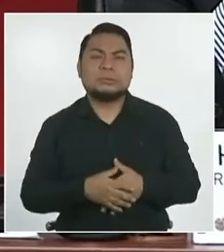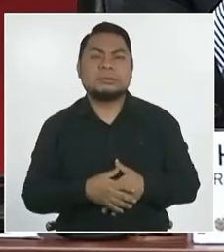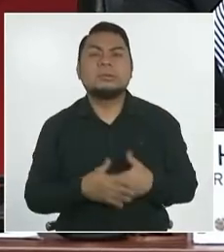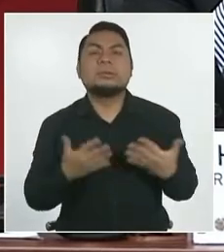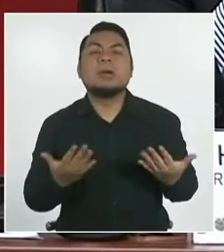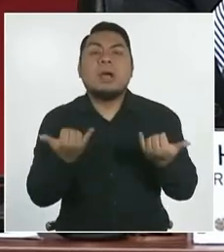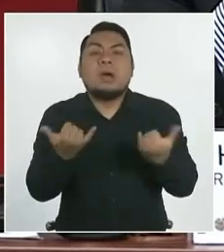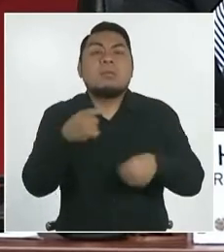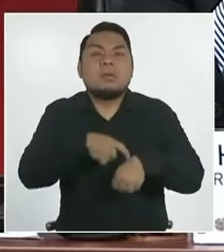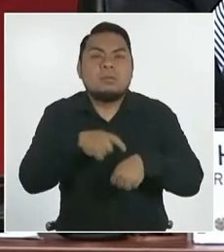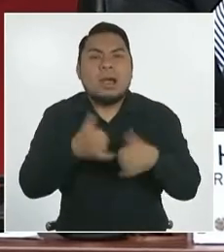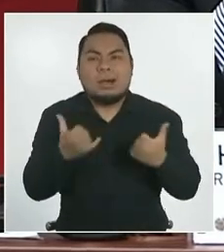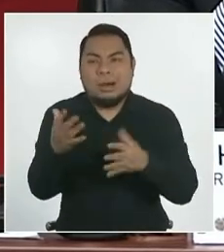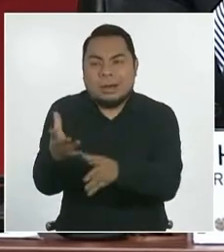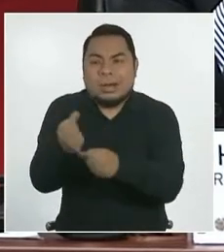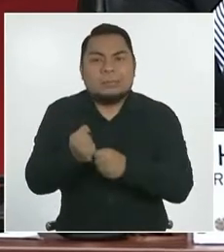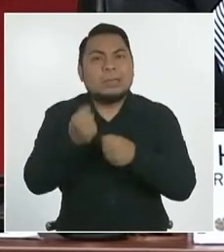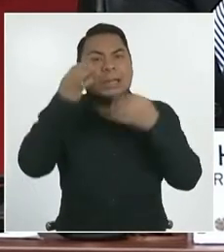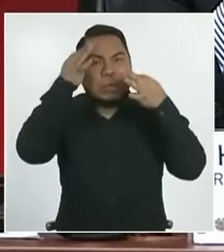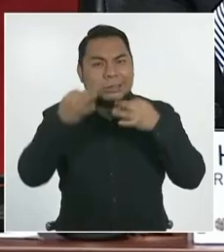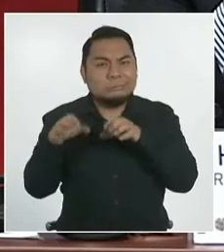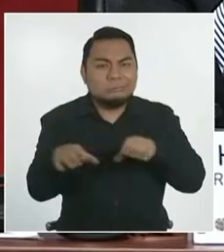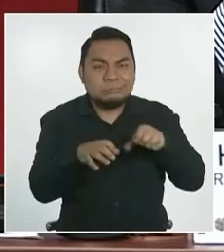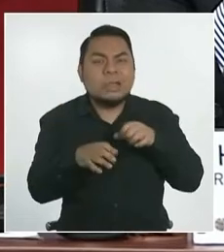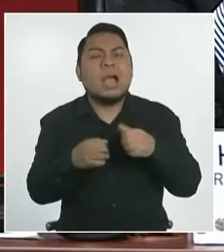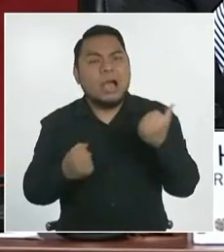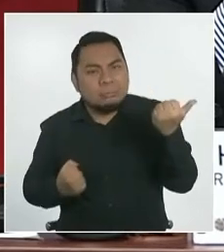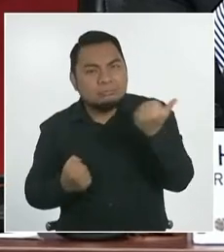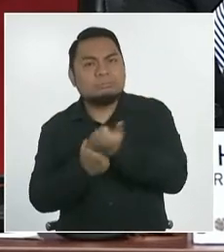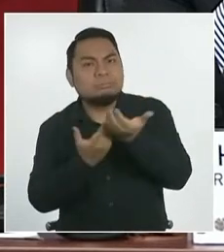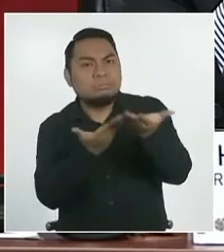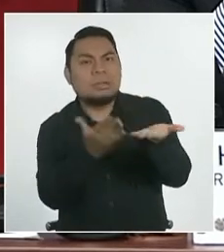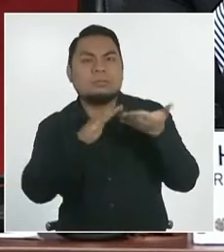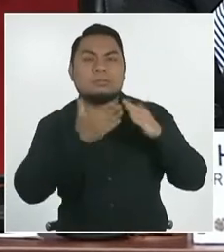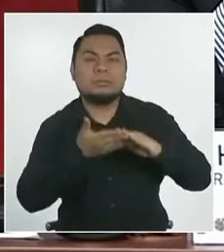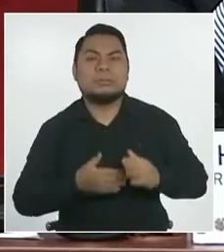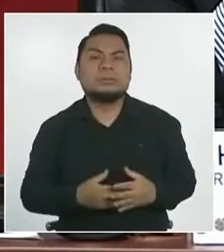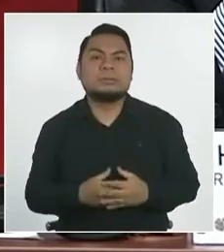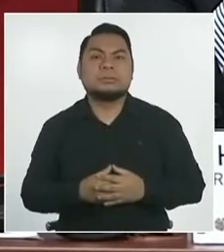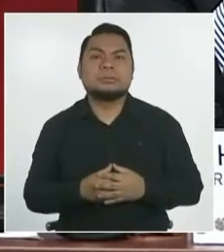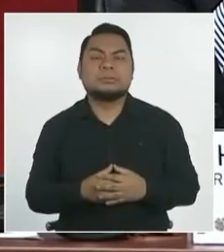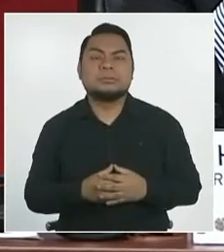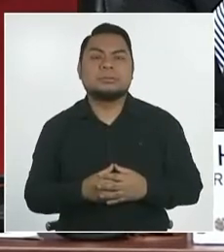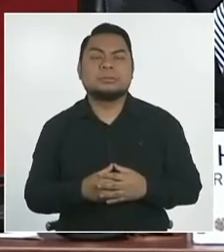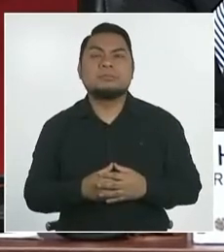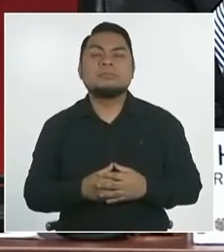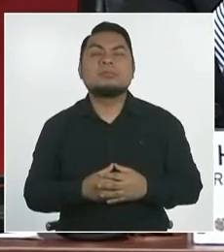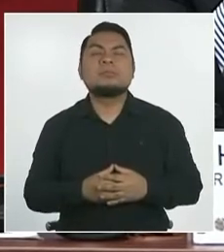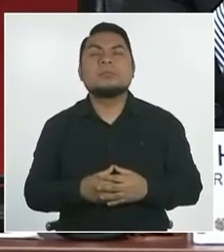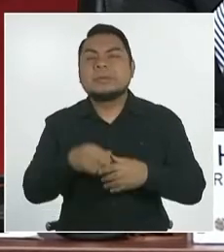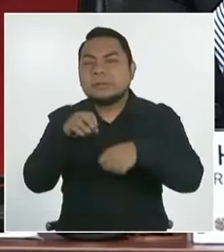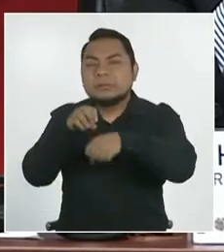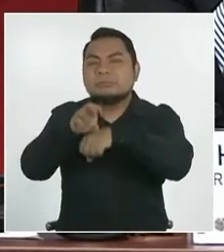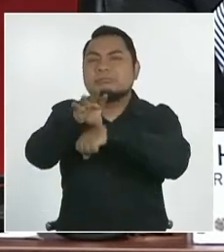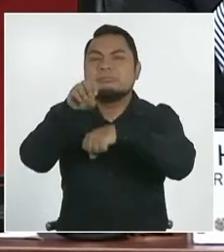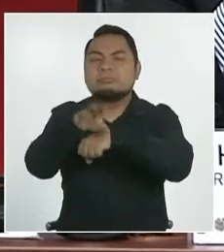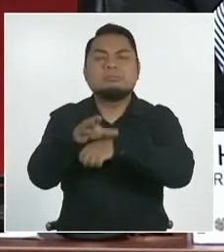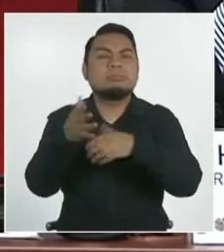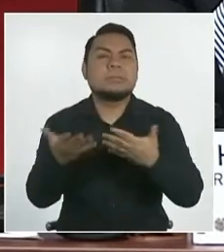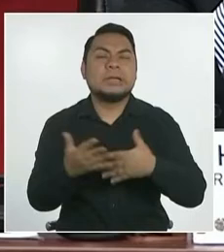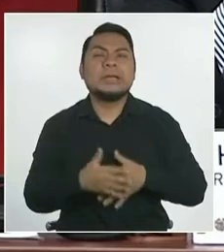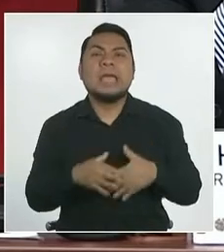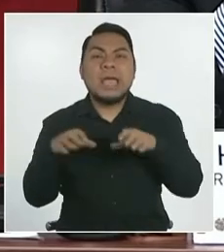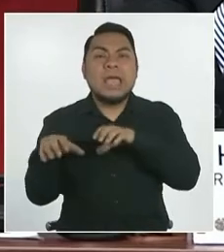en el momento de tomar las decisiones en favor de los pueblos. Las recomendaciones